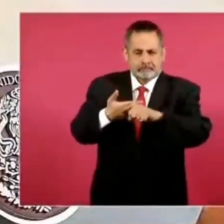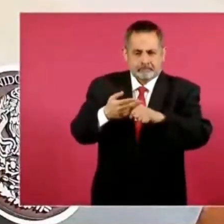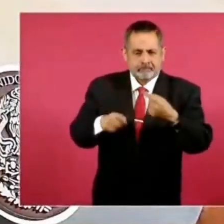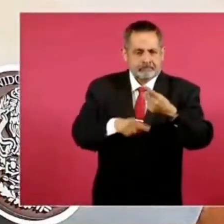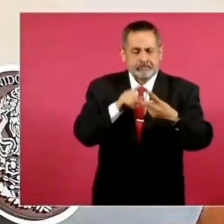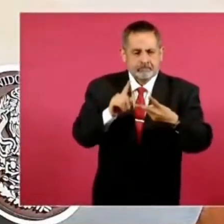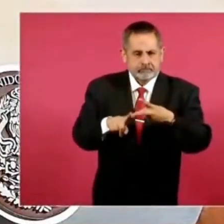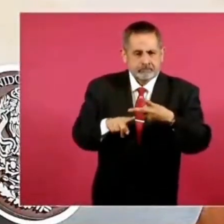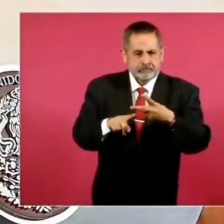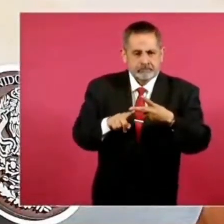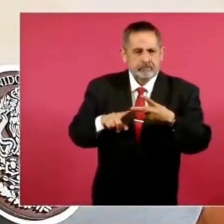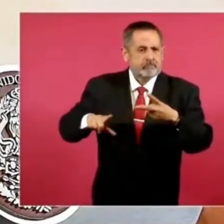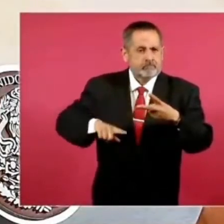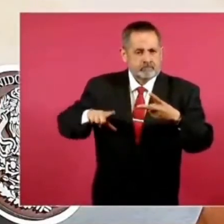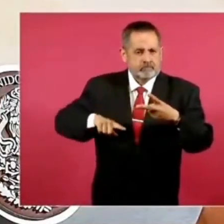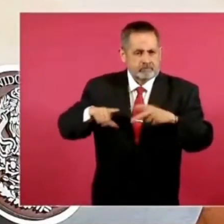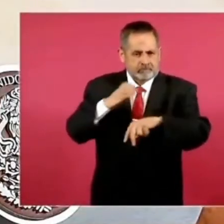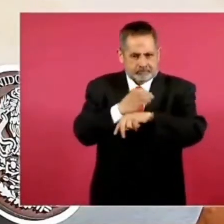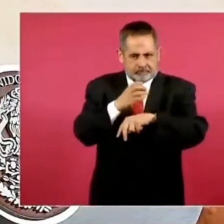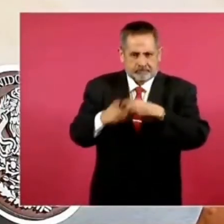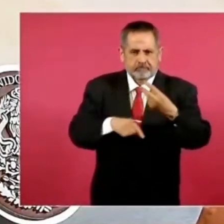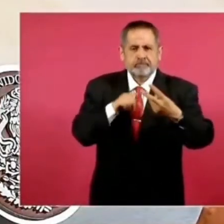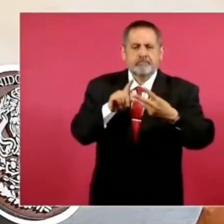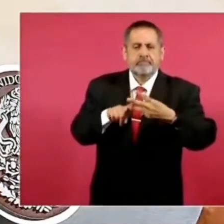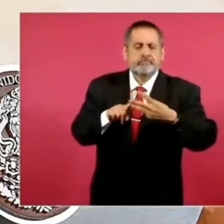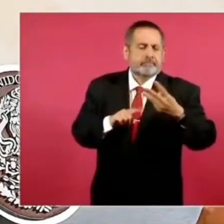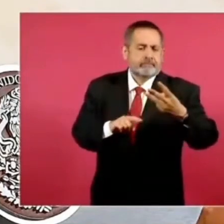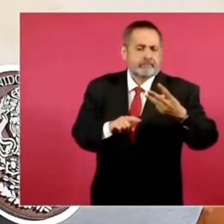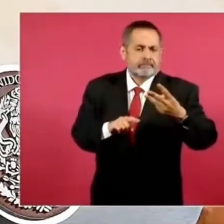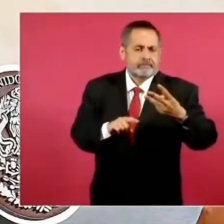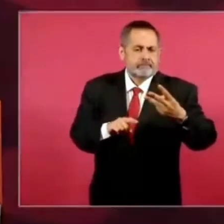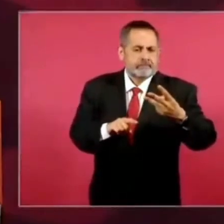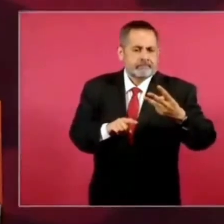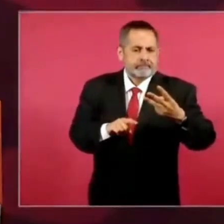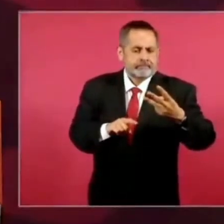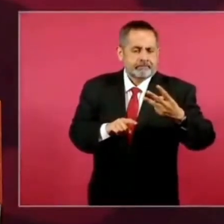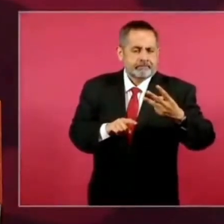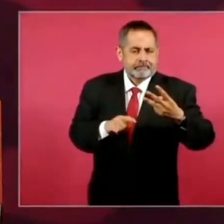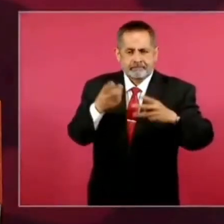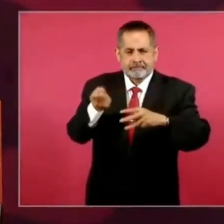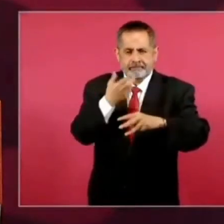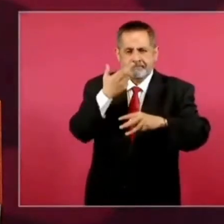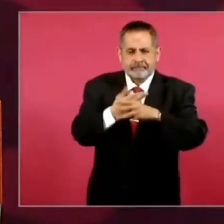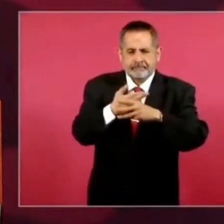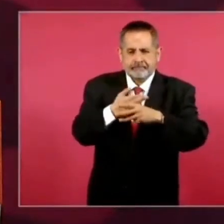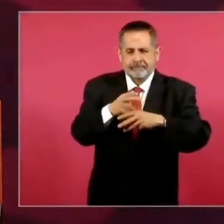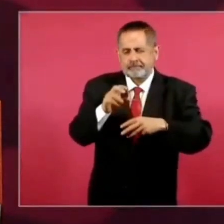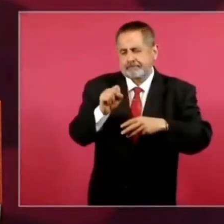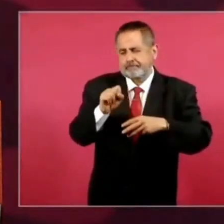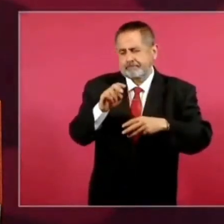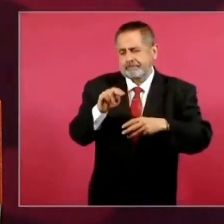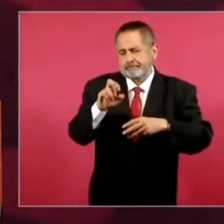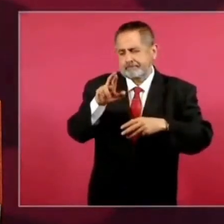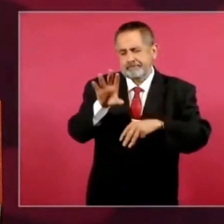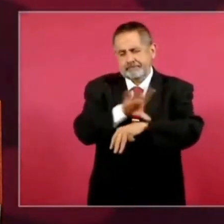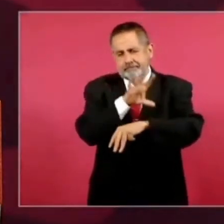del Departamento de Estado y de la Secretaría de Energía de Estados